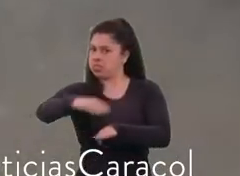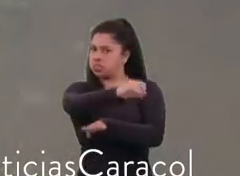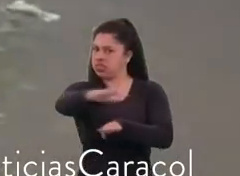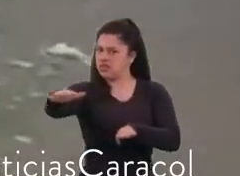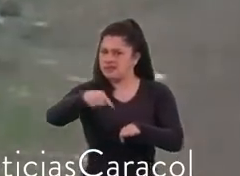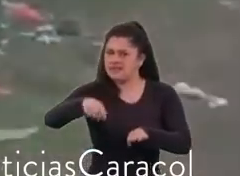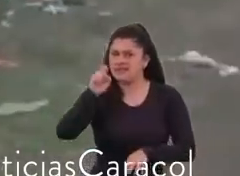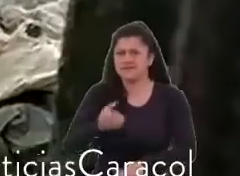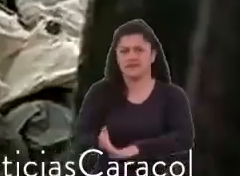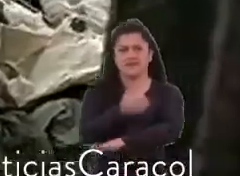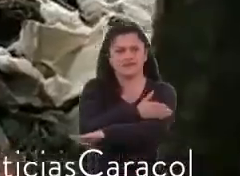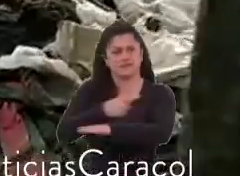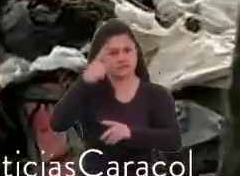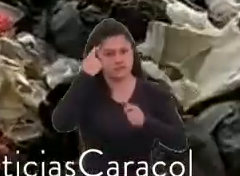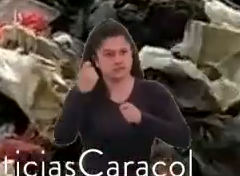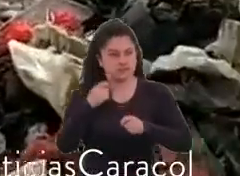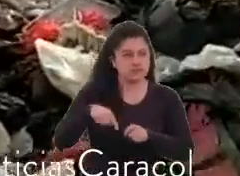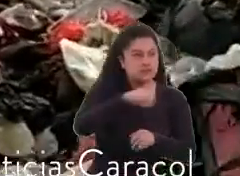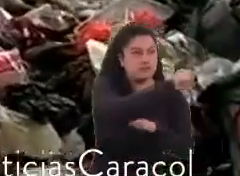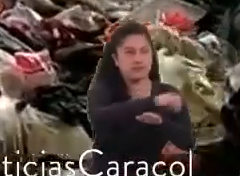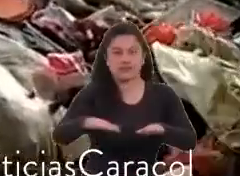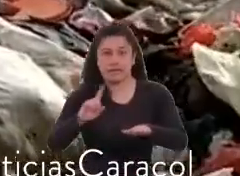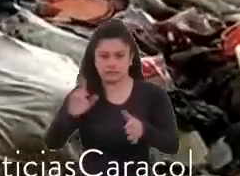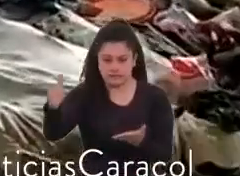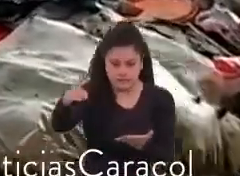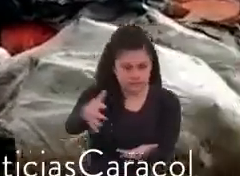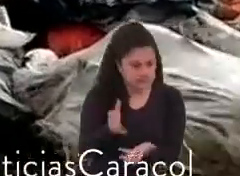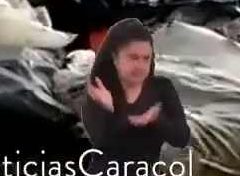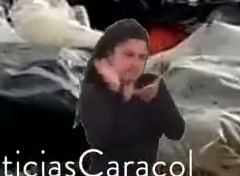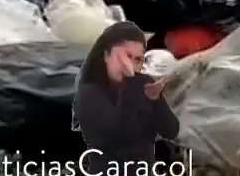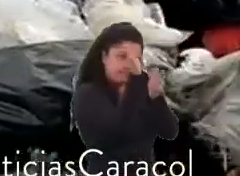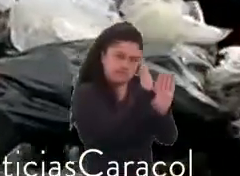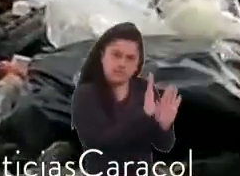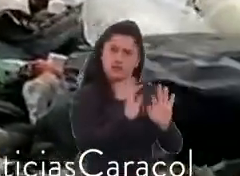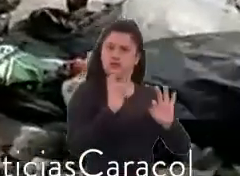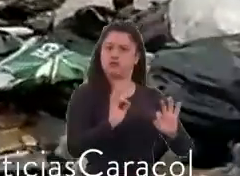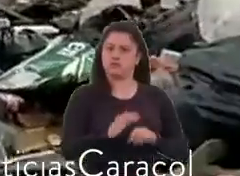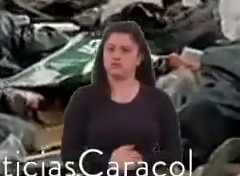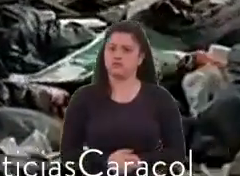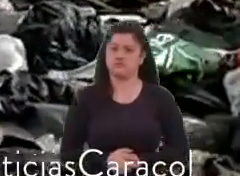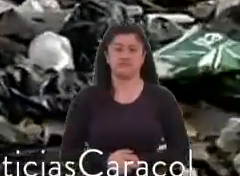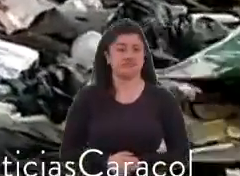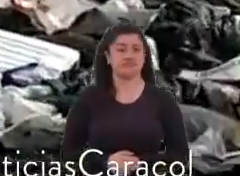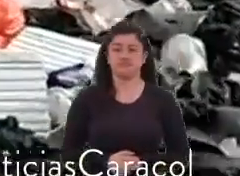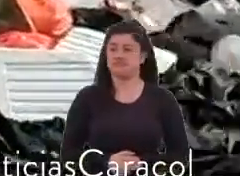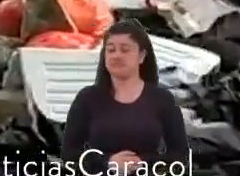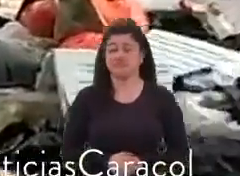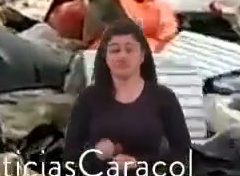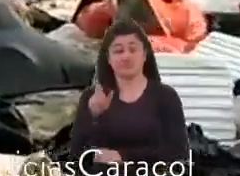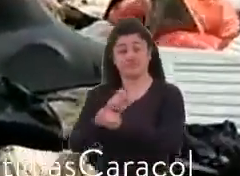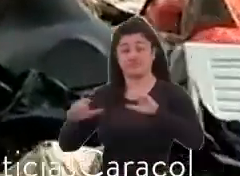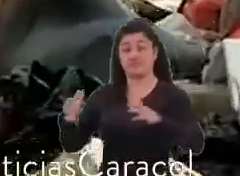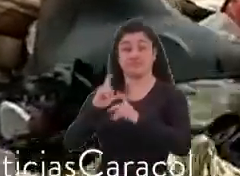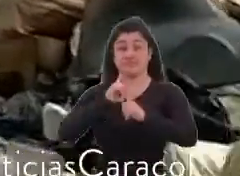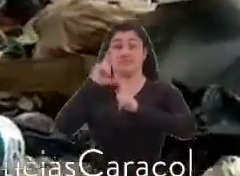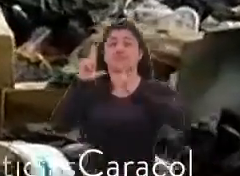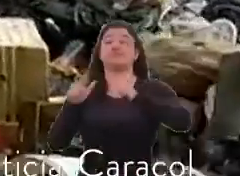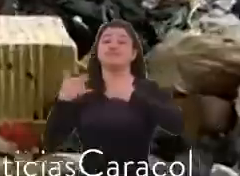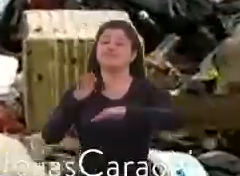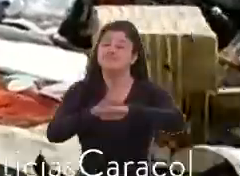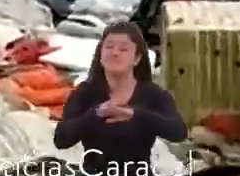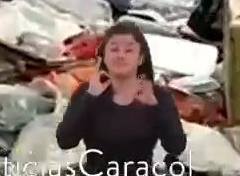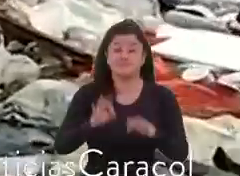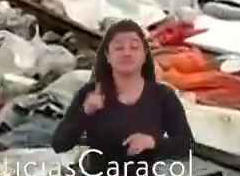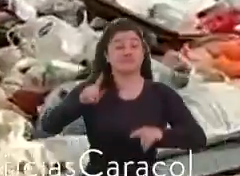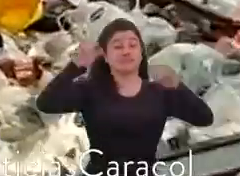pudo haber evitado todo esto. Según los líderes comunitarios, el peso de los residuos sólidos, la lluvia y la falta de manejo generaron